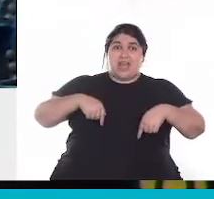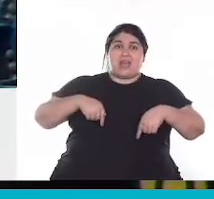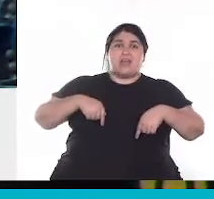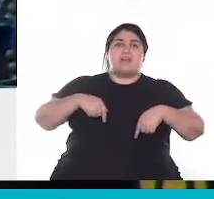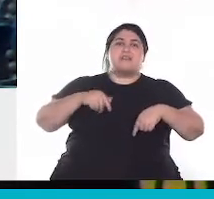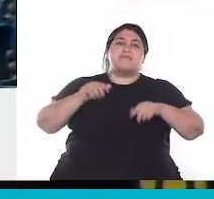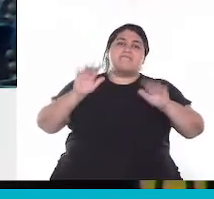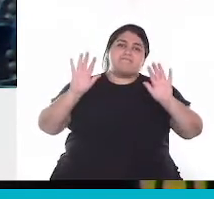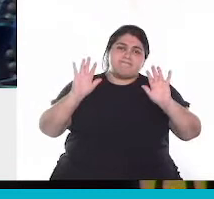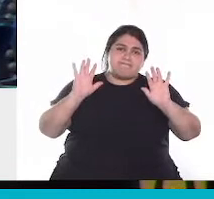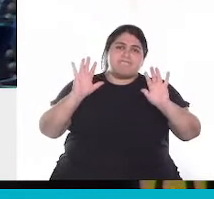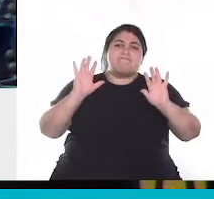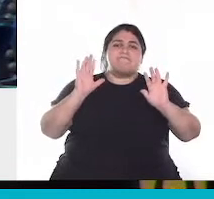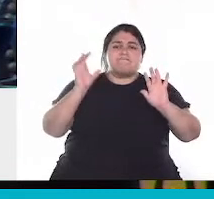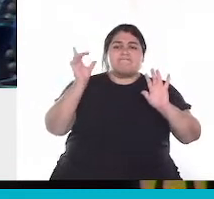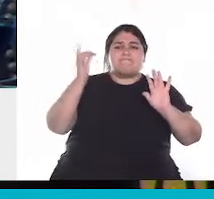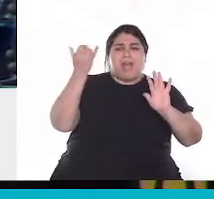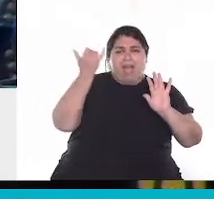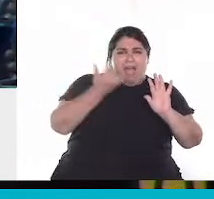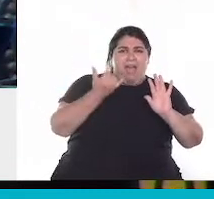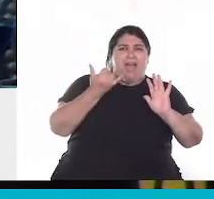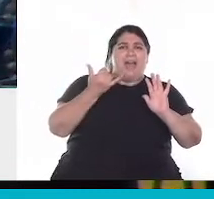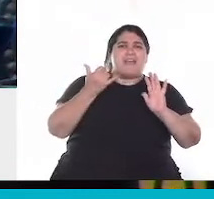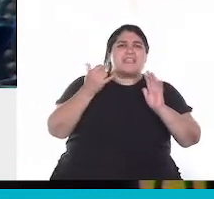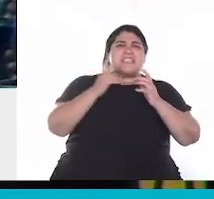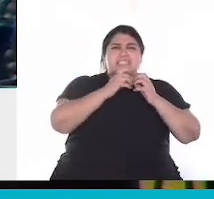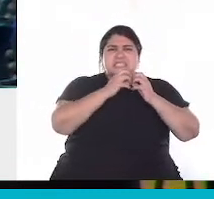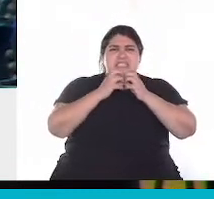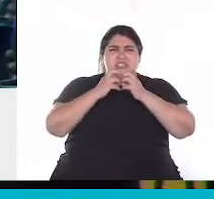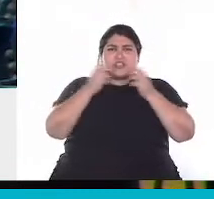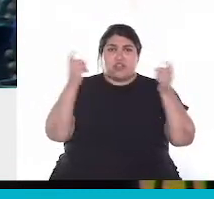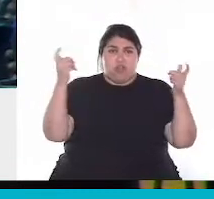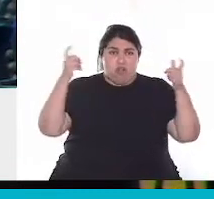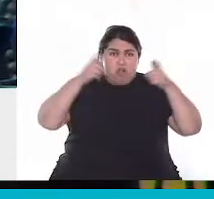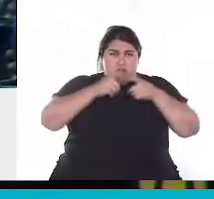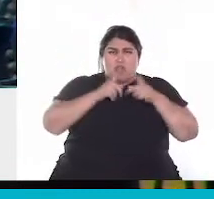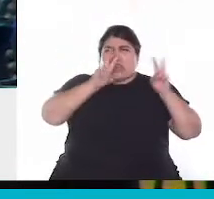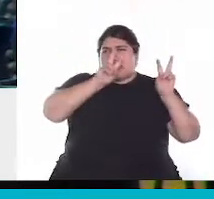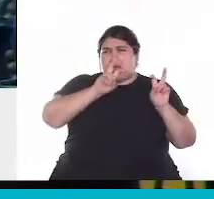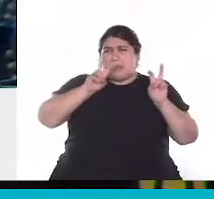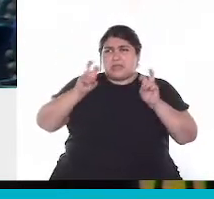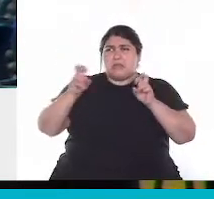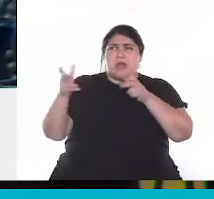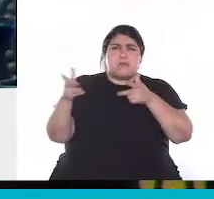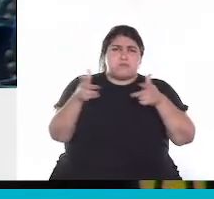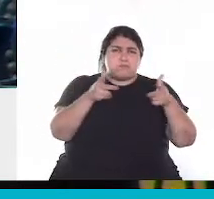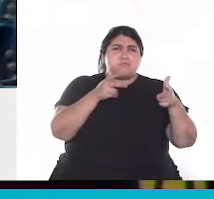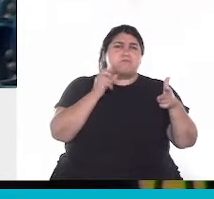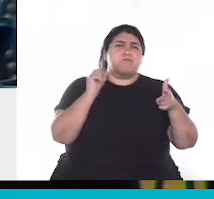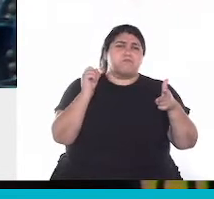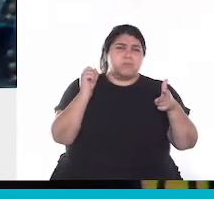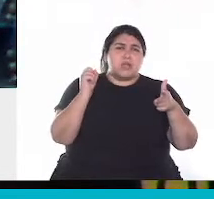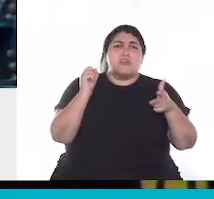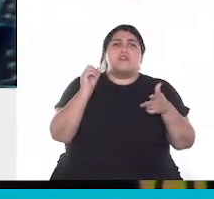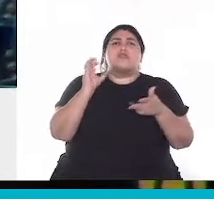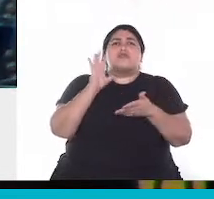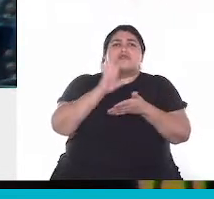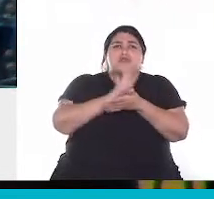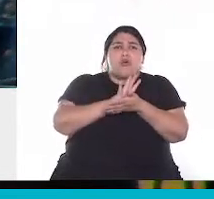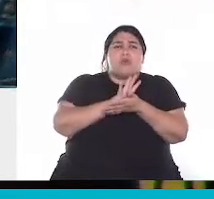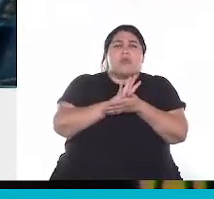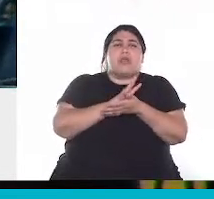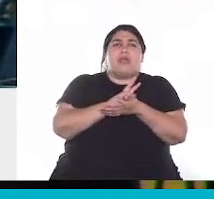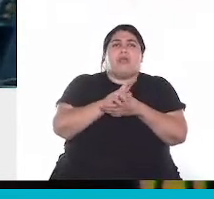alguna manera, recorrió toda la sesión que tiene que ver con las dificultades por